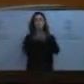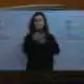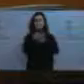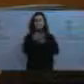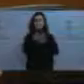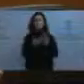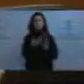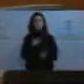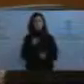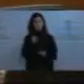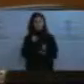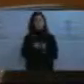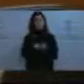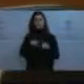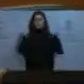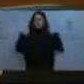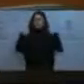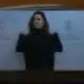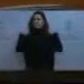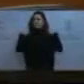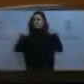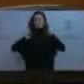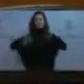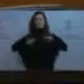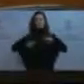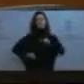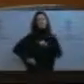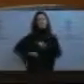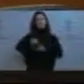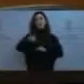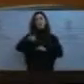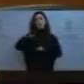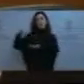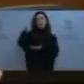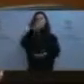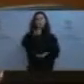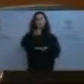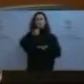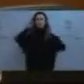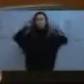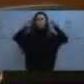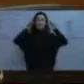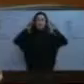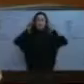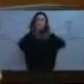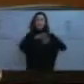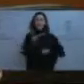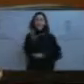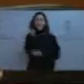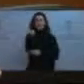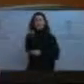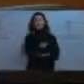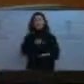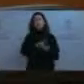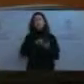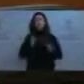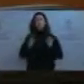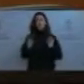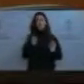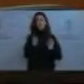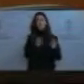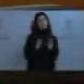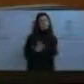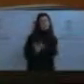ninguna participación ni en la decisión de aprobar la bolsa de formación a cuyo amparo se financió ese máster, ni en